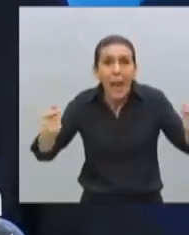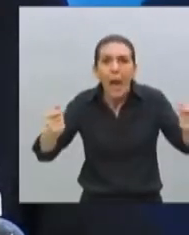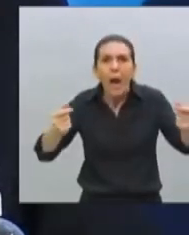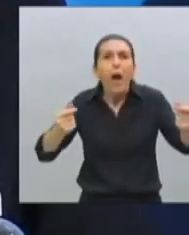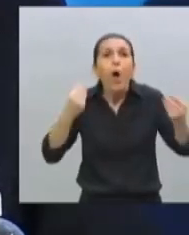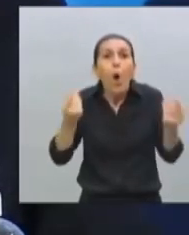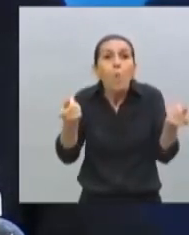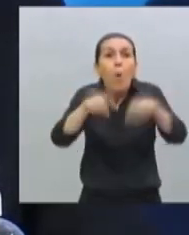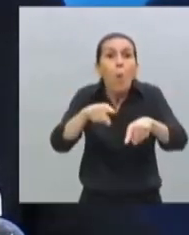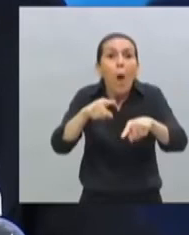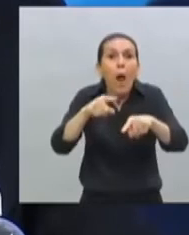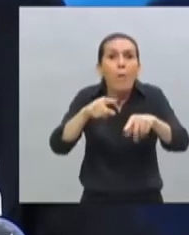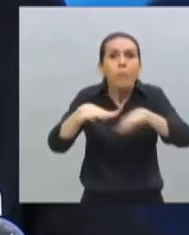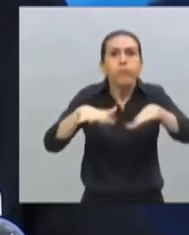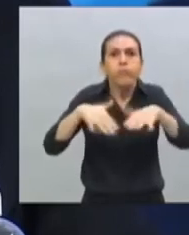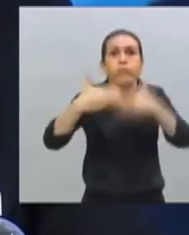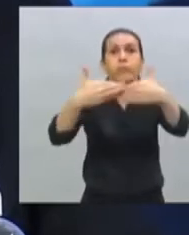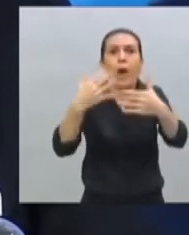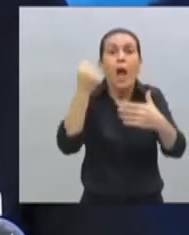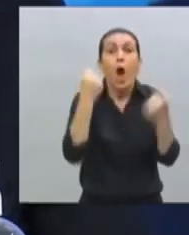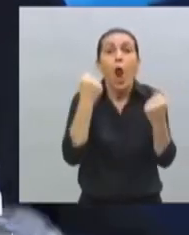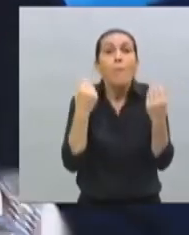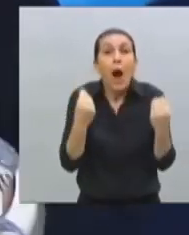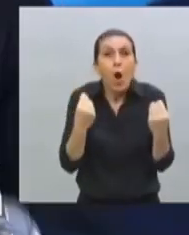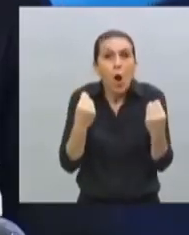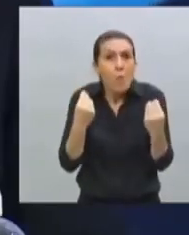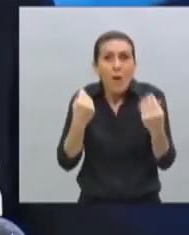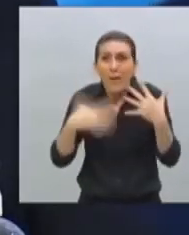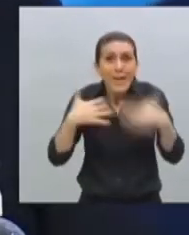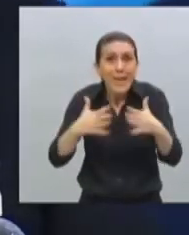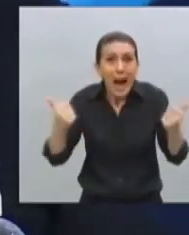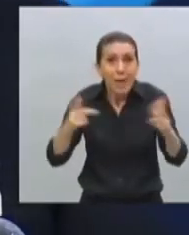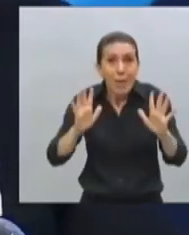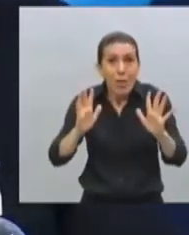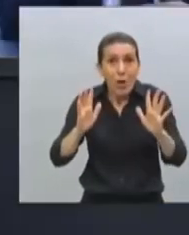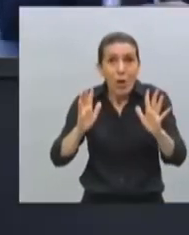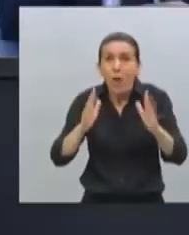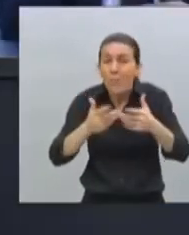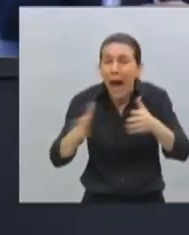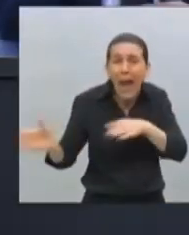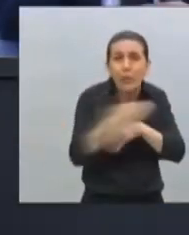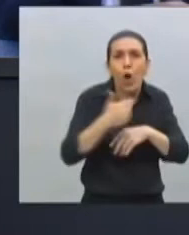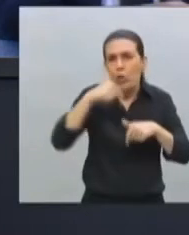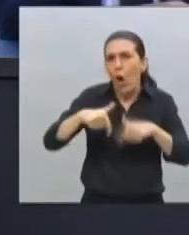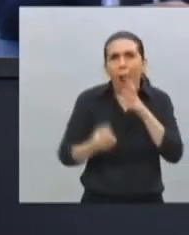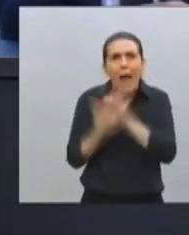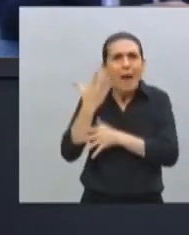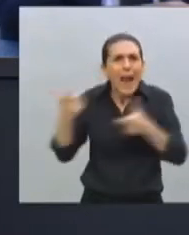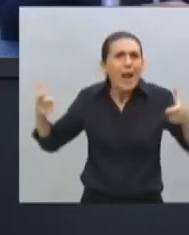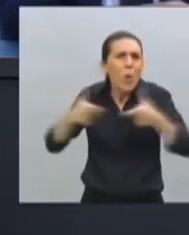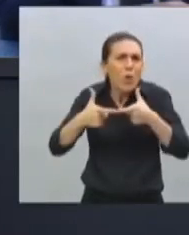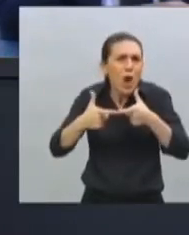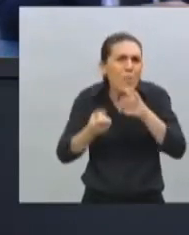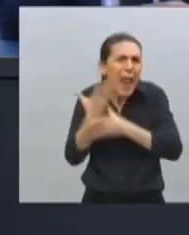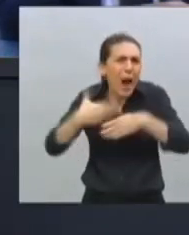básicamente depende de todos nosotros para poder salir lo mejor parados de la pandemia.